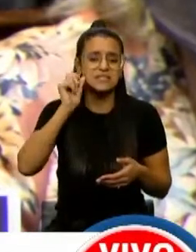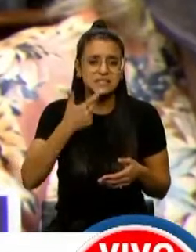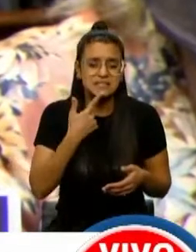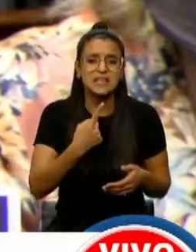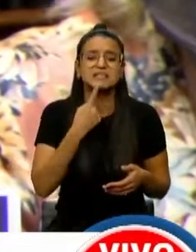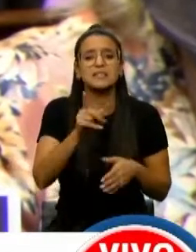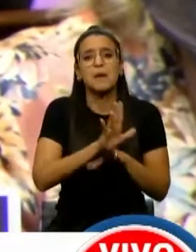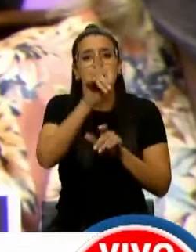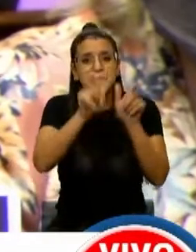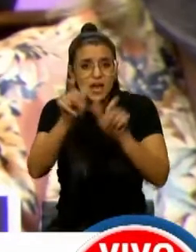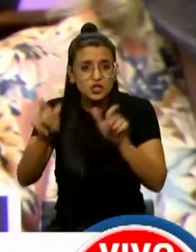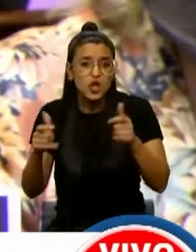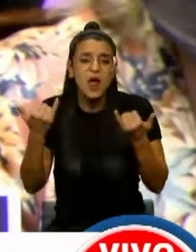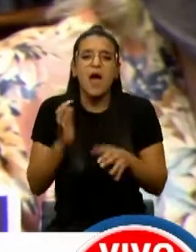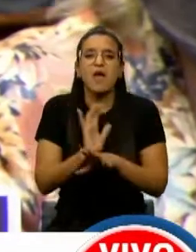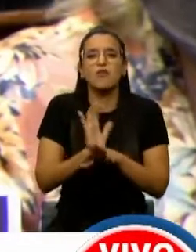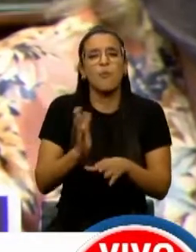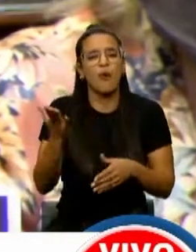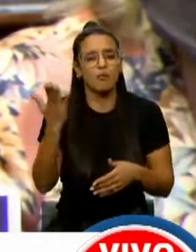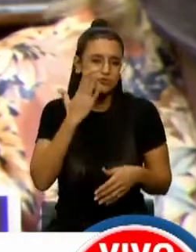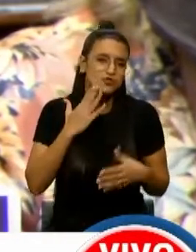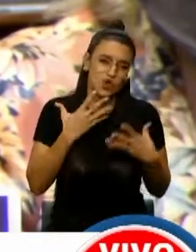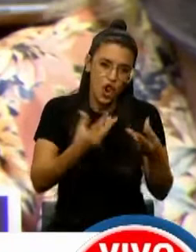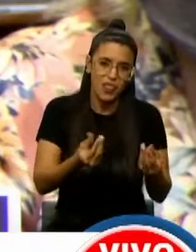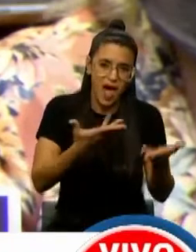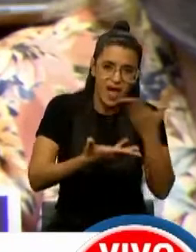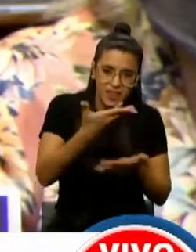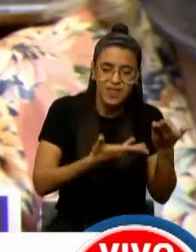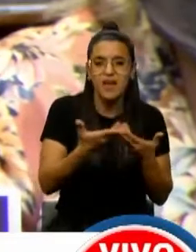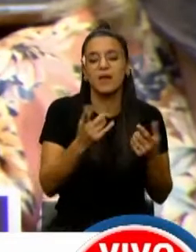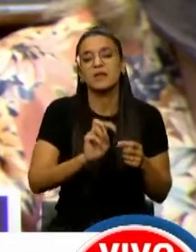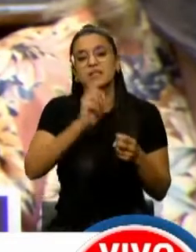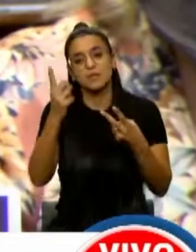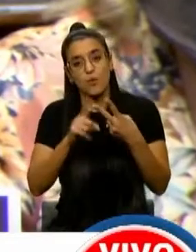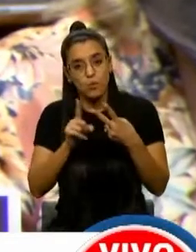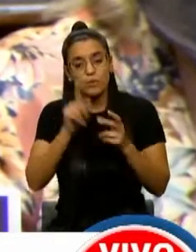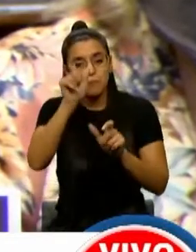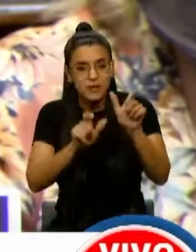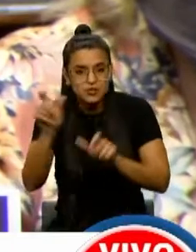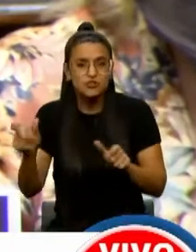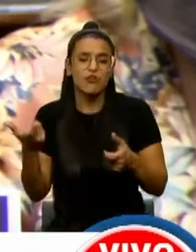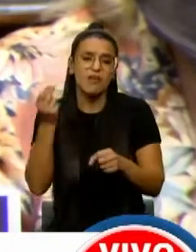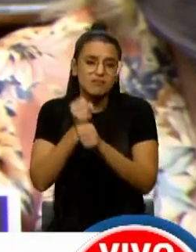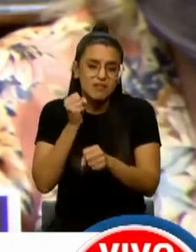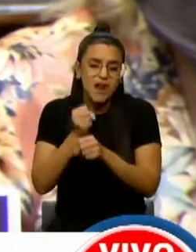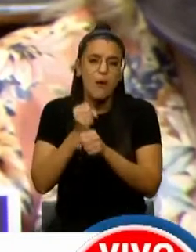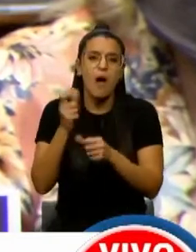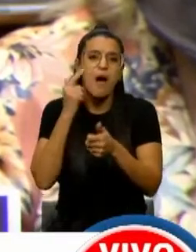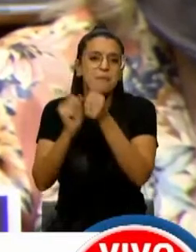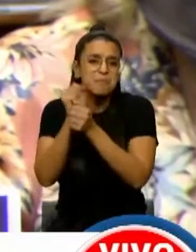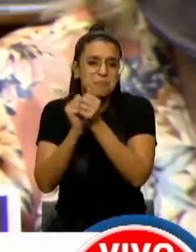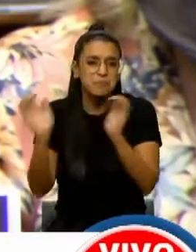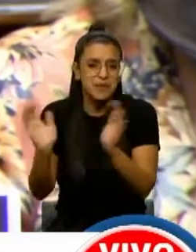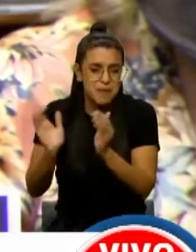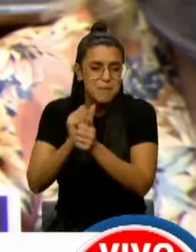que tiene, por sobre todas las cosas, actitudes solidarias, en primer caso, y segundo, gente que trabaja, que tiene las micropymes,